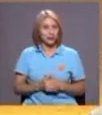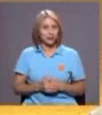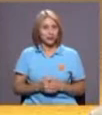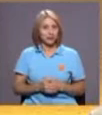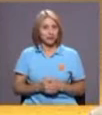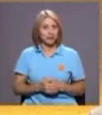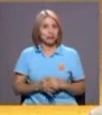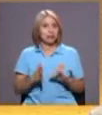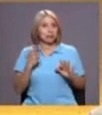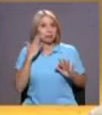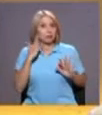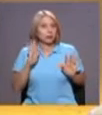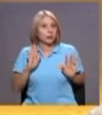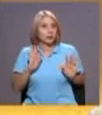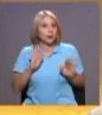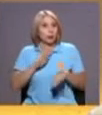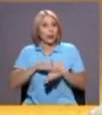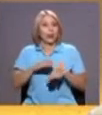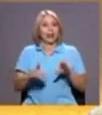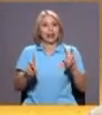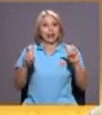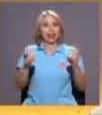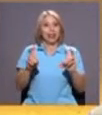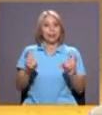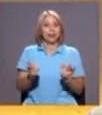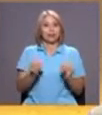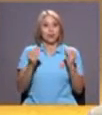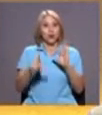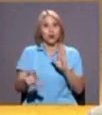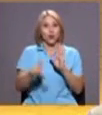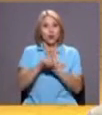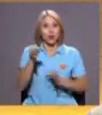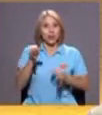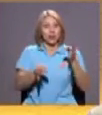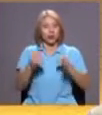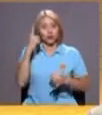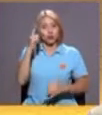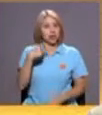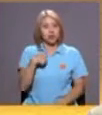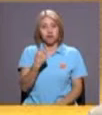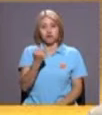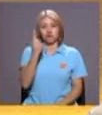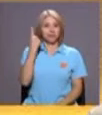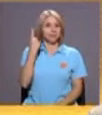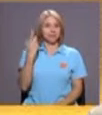me libre los temas muy jurídicos, porque yo de eso no entiendo.